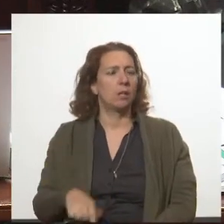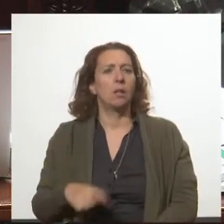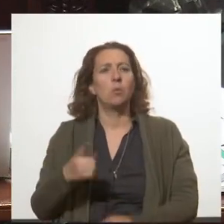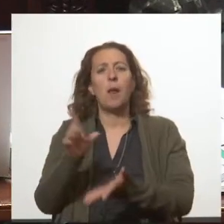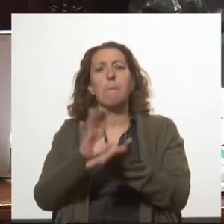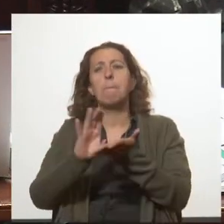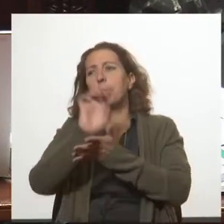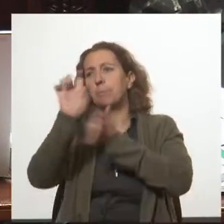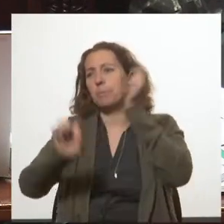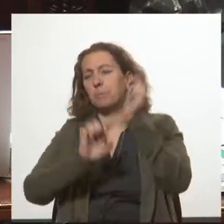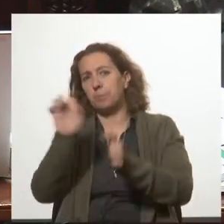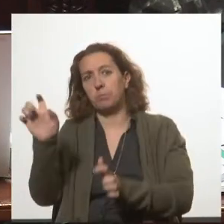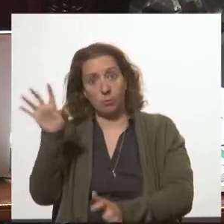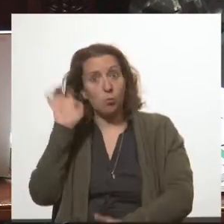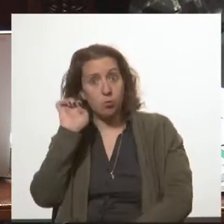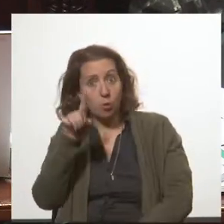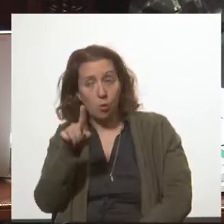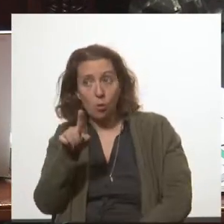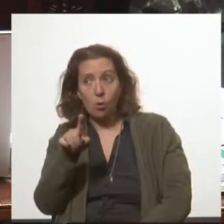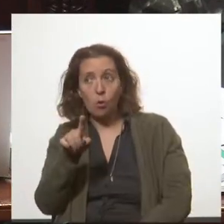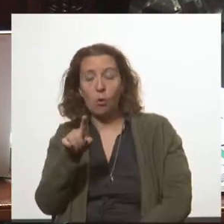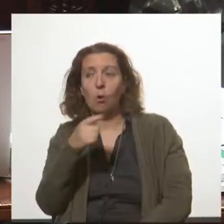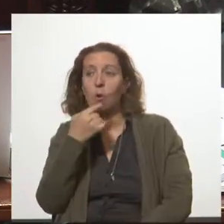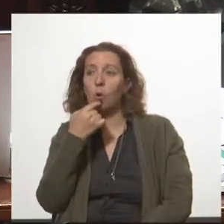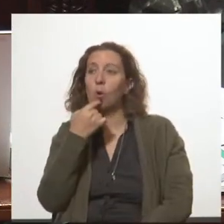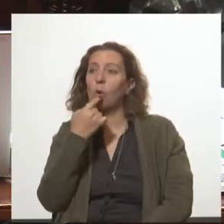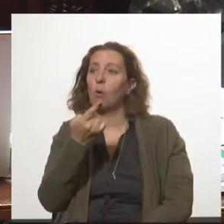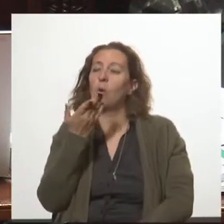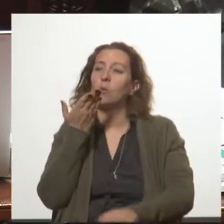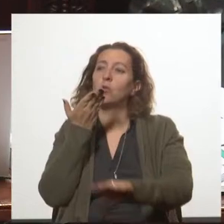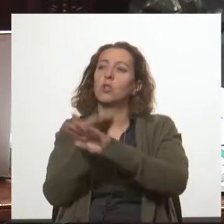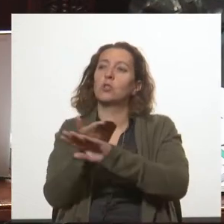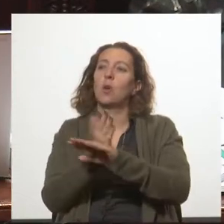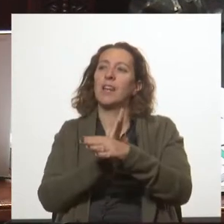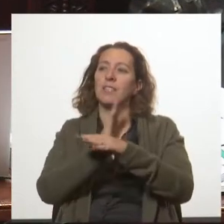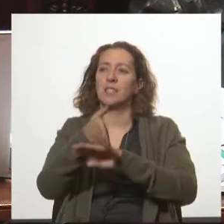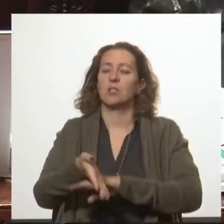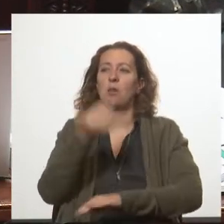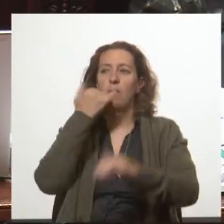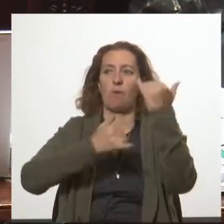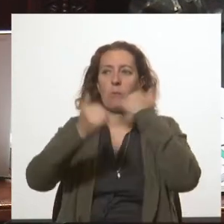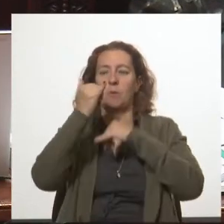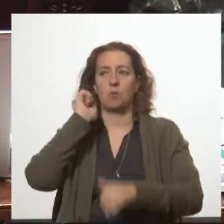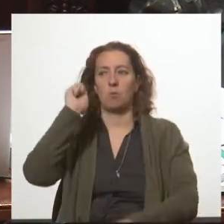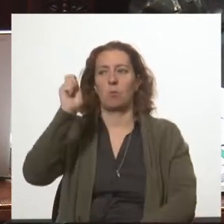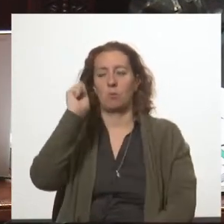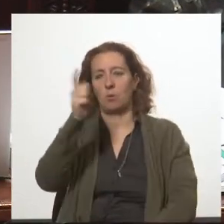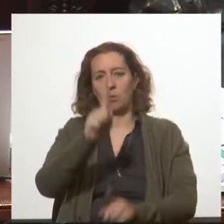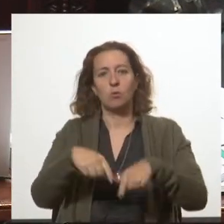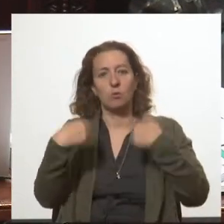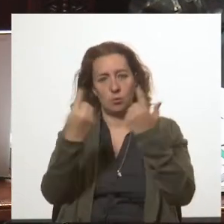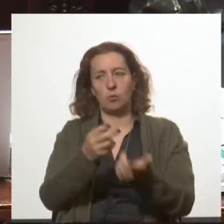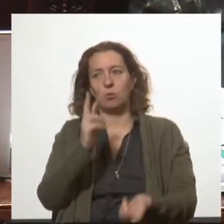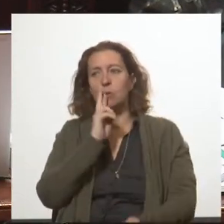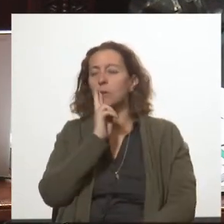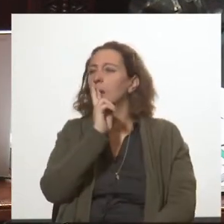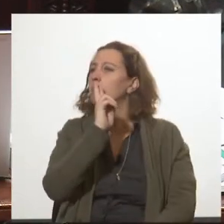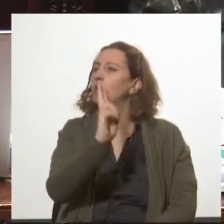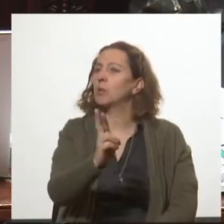ciudadana que escuchó de su existencia nos hizo una solicitud de acceso a la información pública que nosotros contestamos